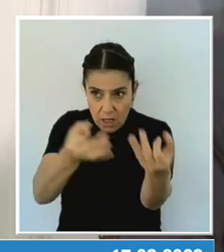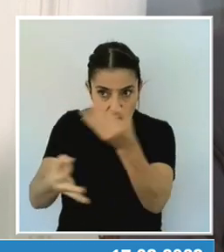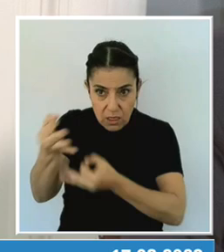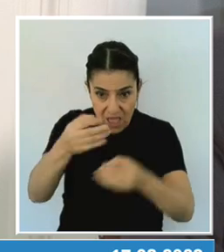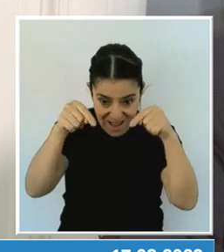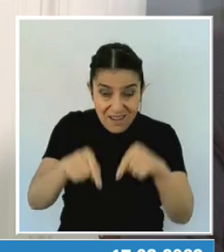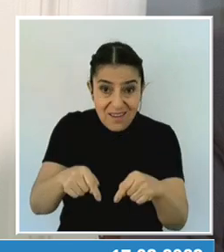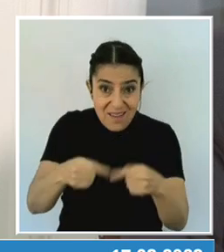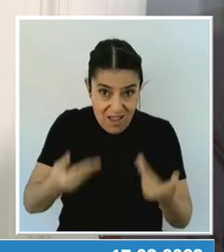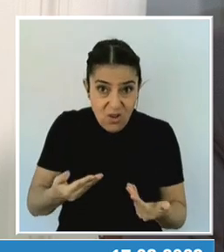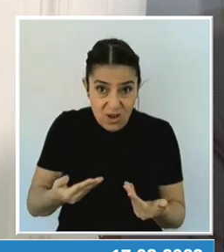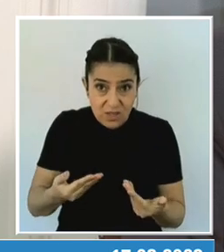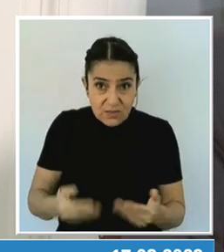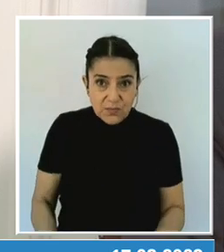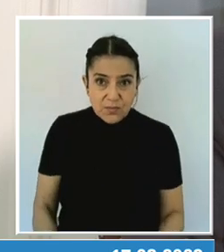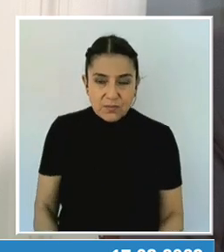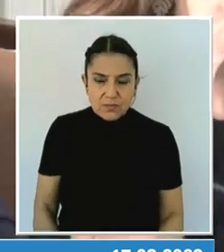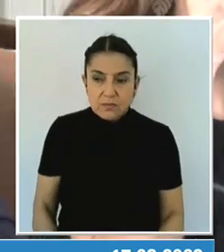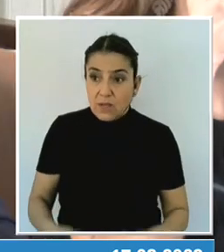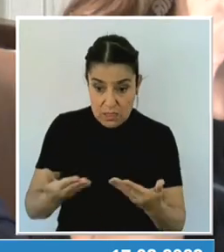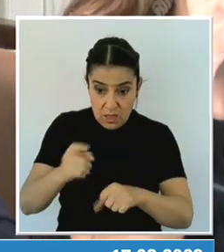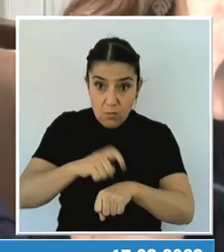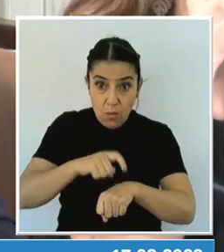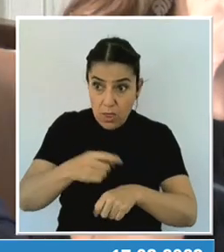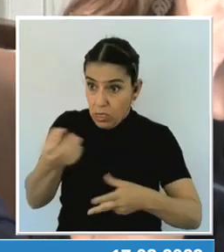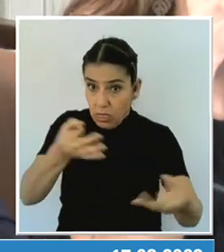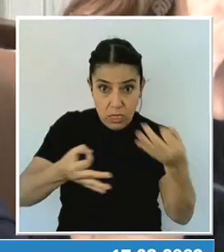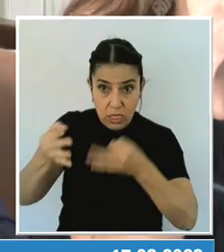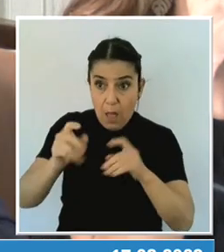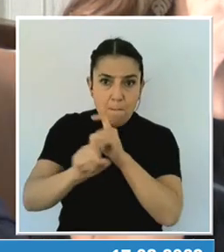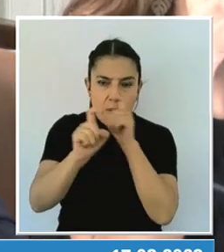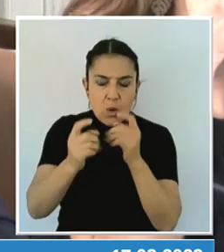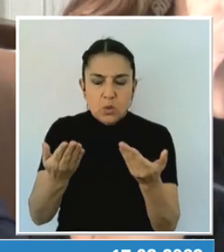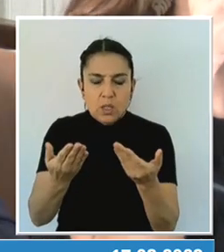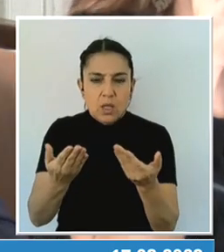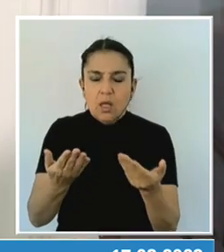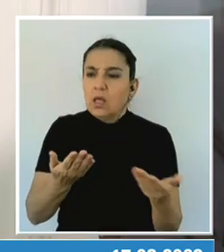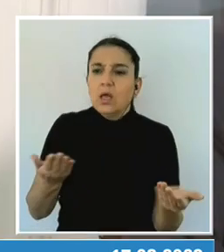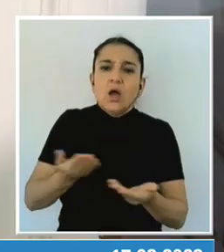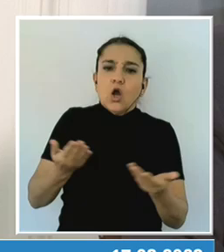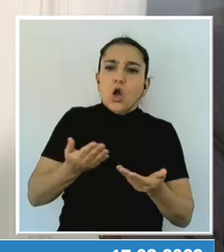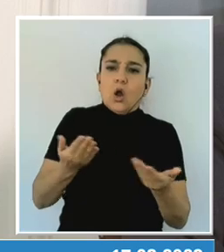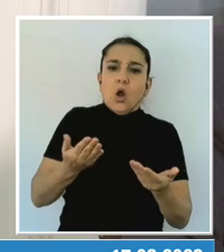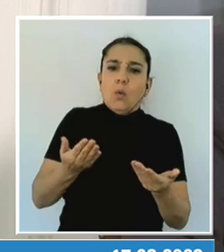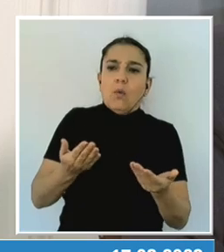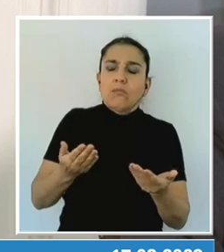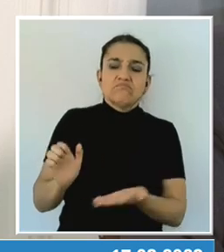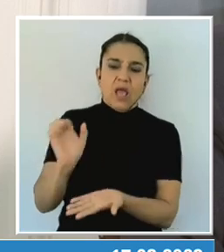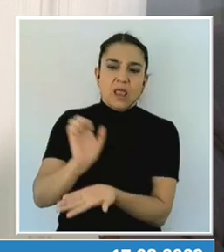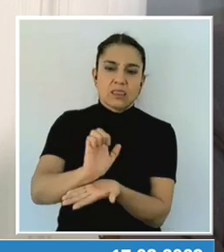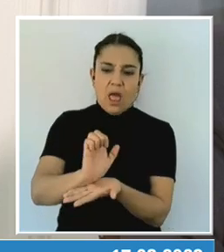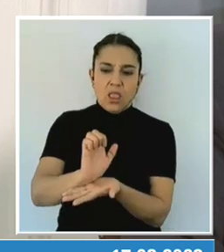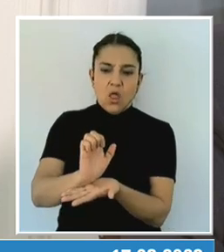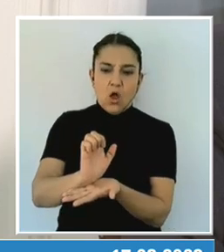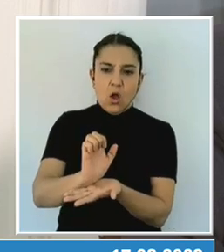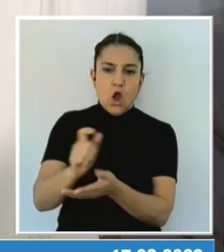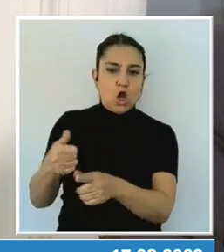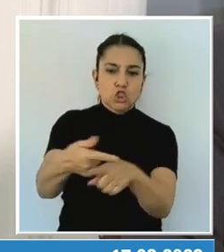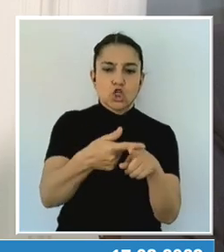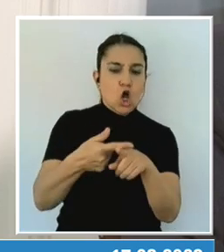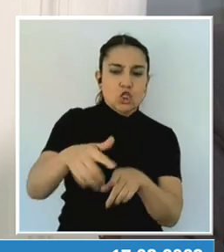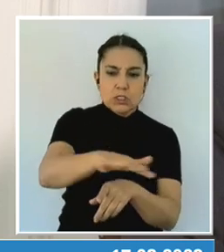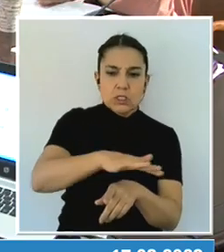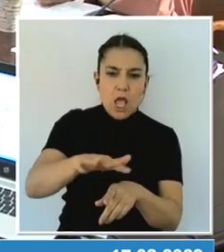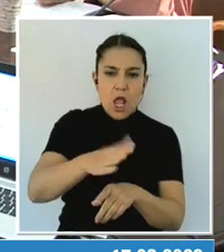ahora, en este momento, como diciendo, el Estado social, pero si estamos de acuerdo en el